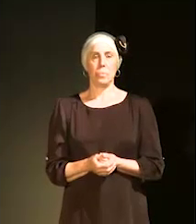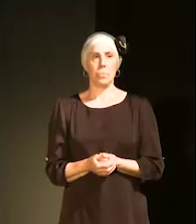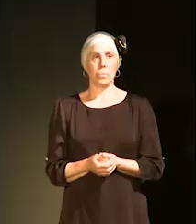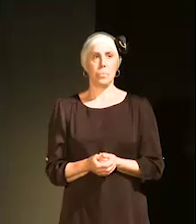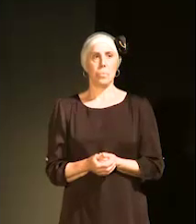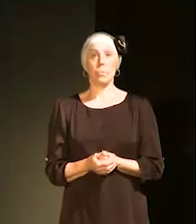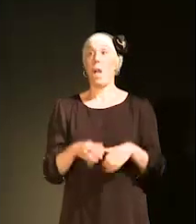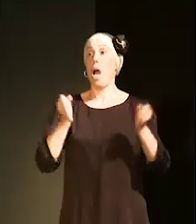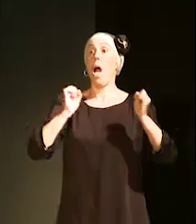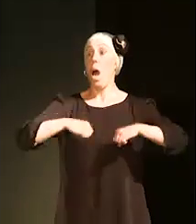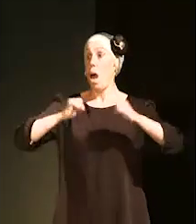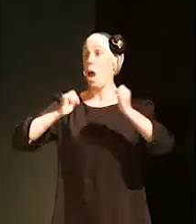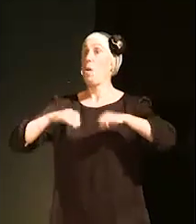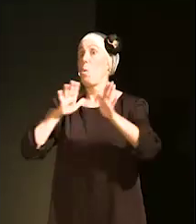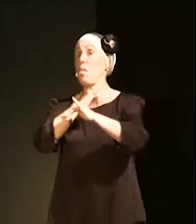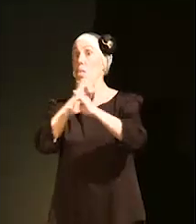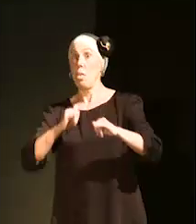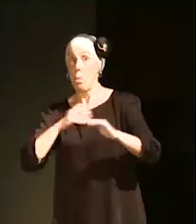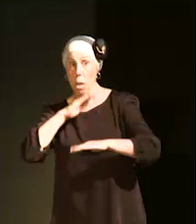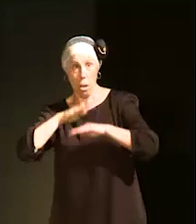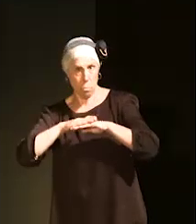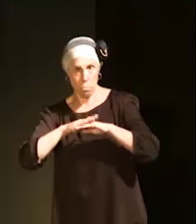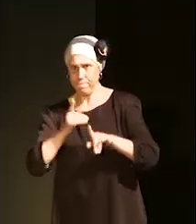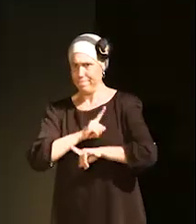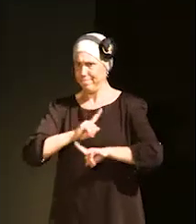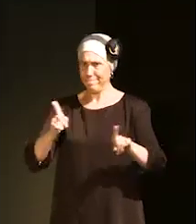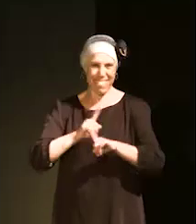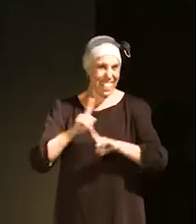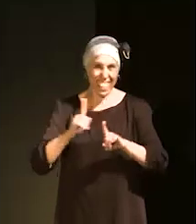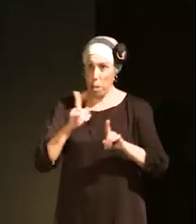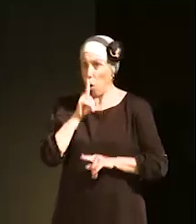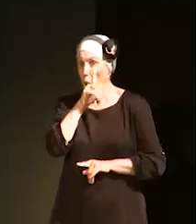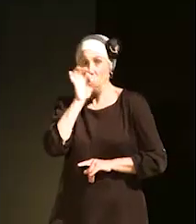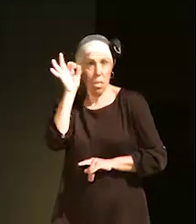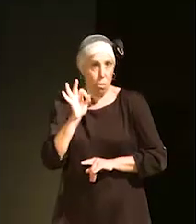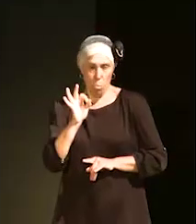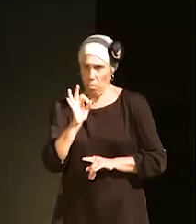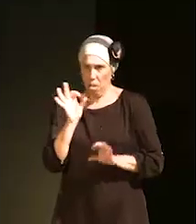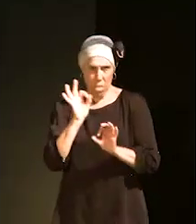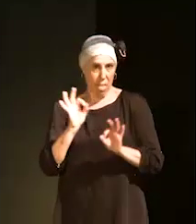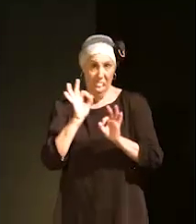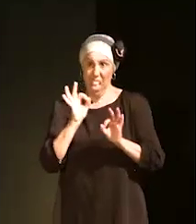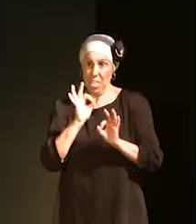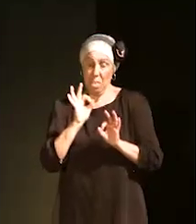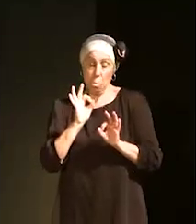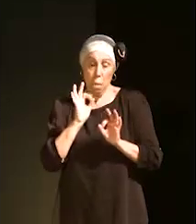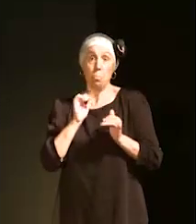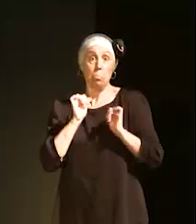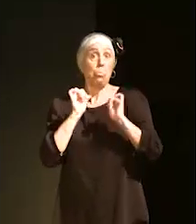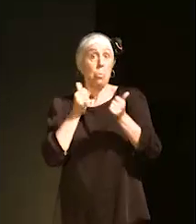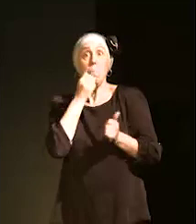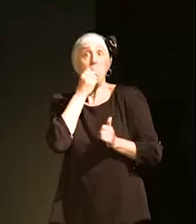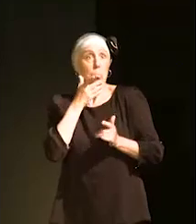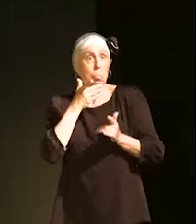los acuerdos de paz tampoco se cumplieron en su totalidad digamos que fueron como un buen punto de partida